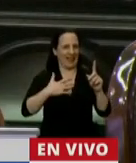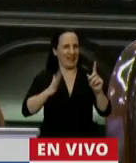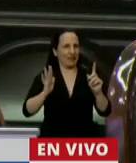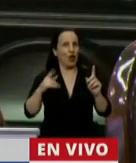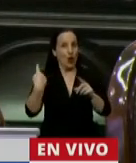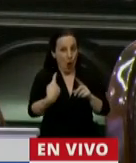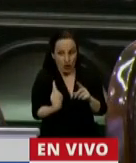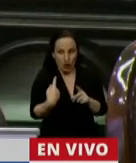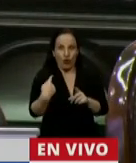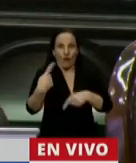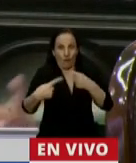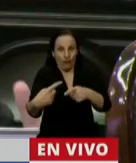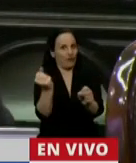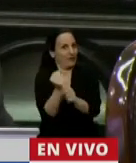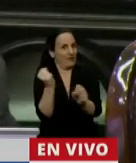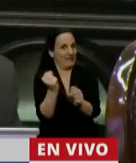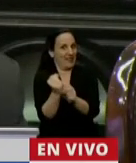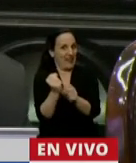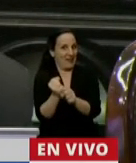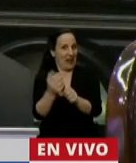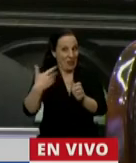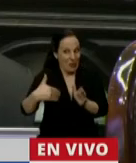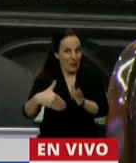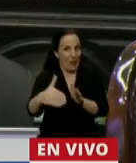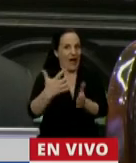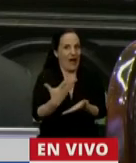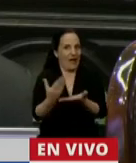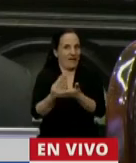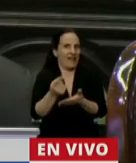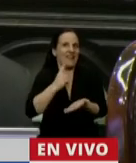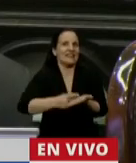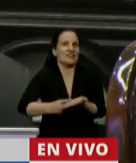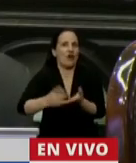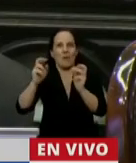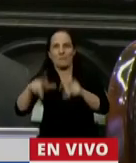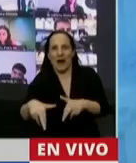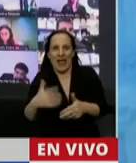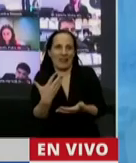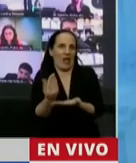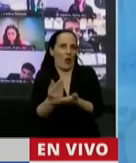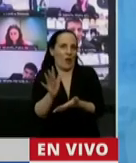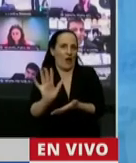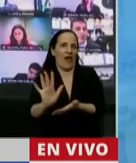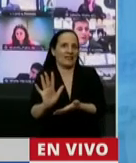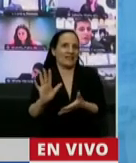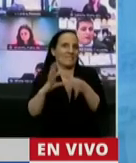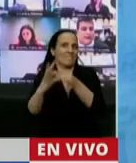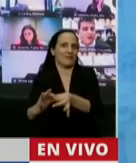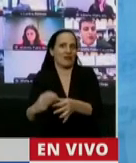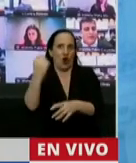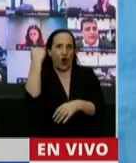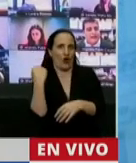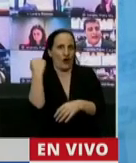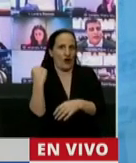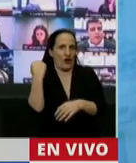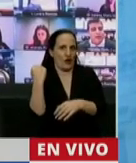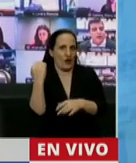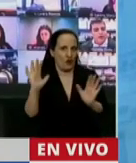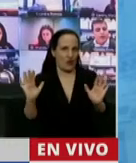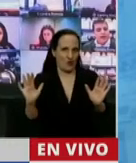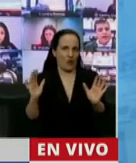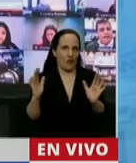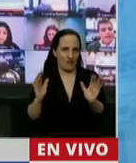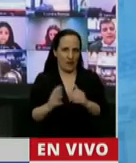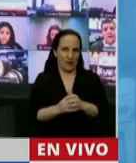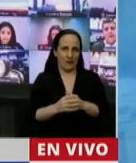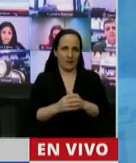cómo se trabaja, ¿no?, para que los distintos actores la hagan cumplir. Así que estamos con esto, después te menciono